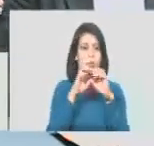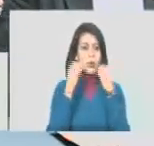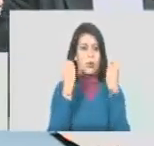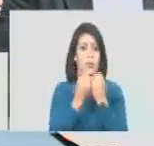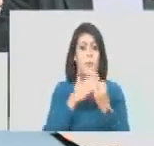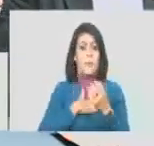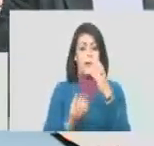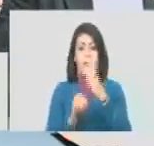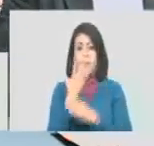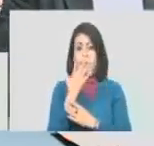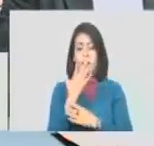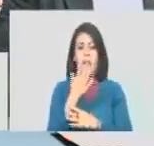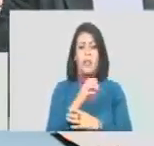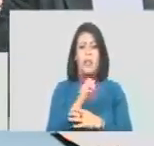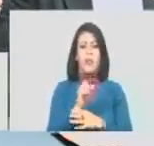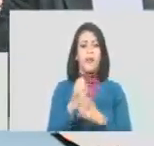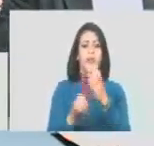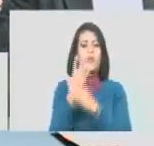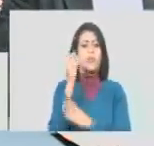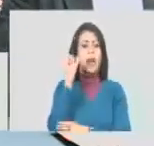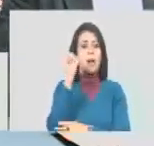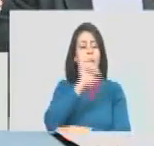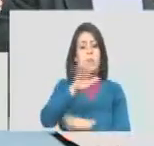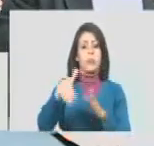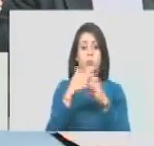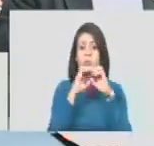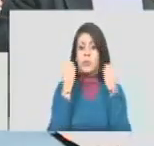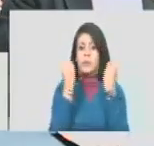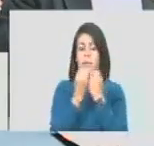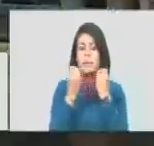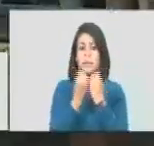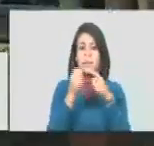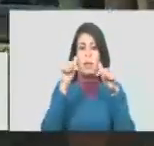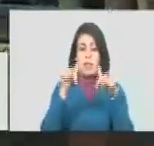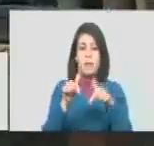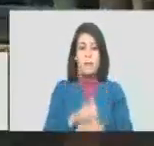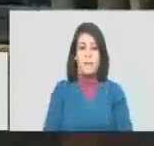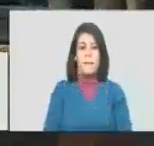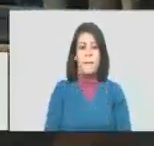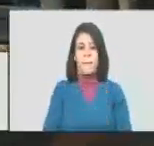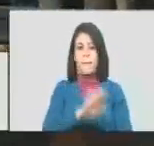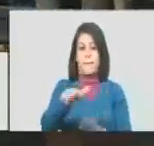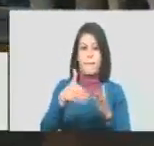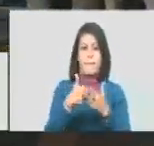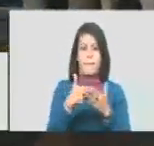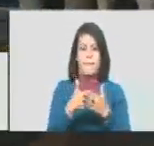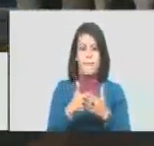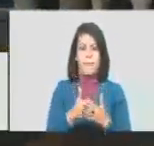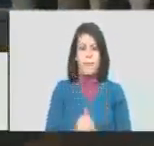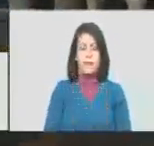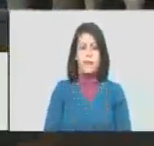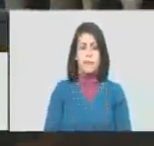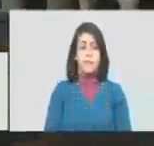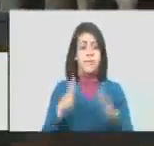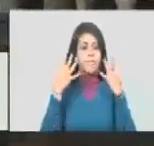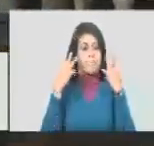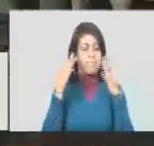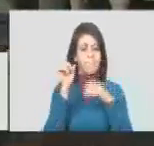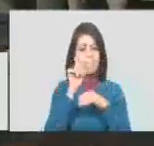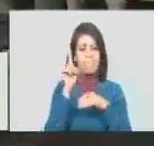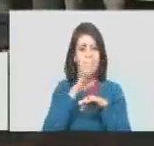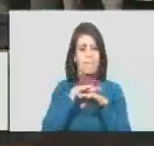organizaciones, mi fundación Funda Áspera, y a todas las organizaciones que están, a todos, no aplaudan